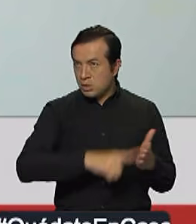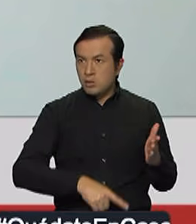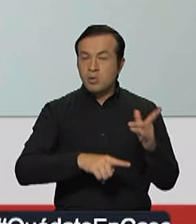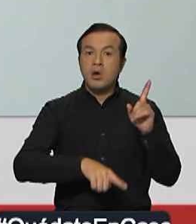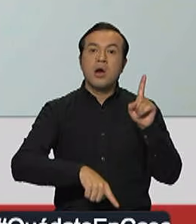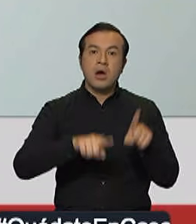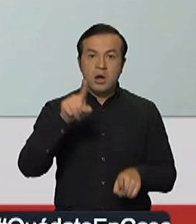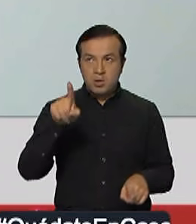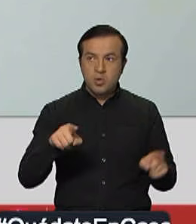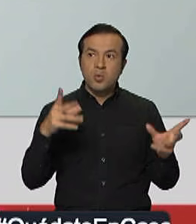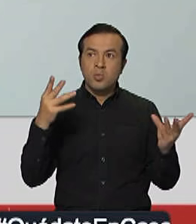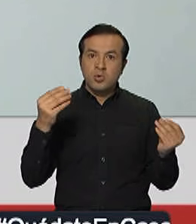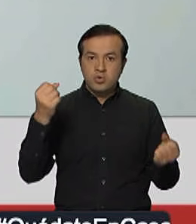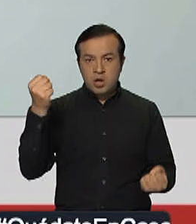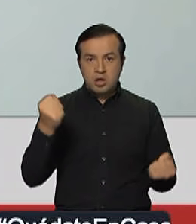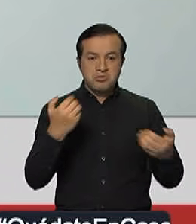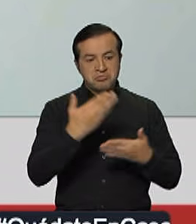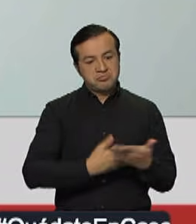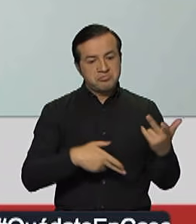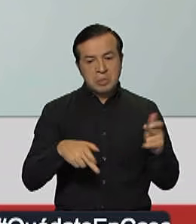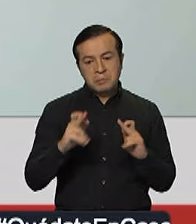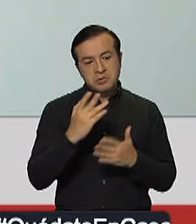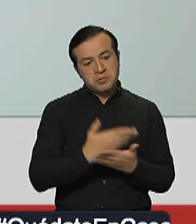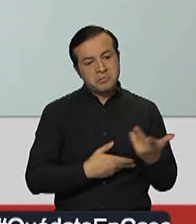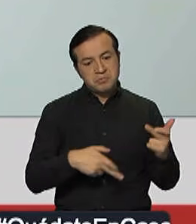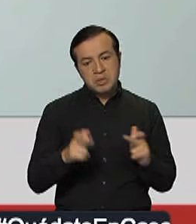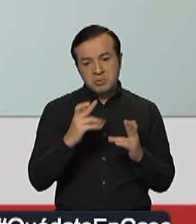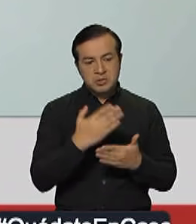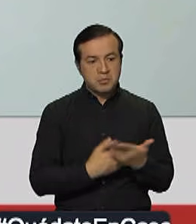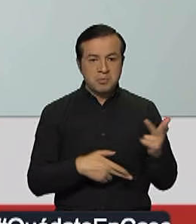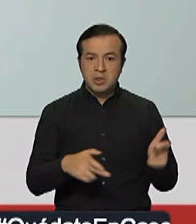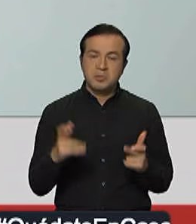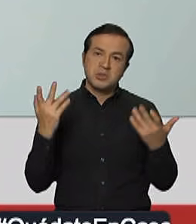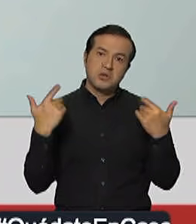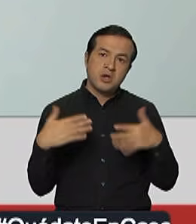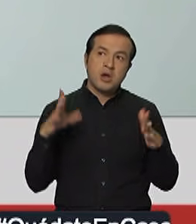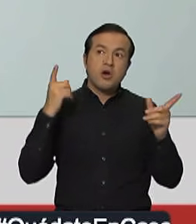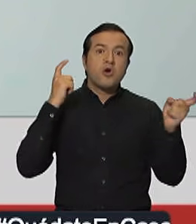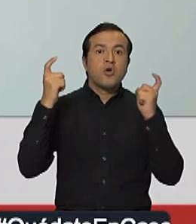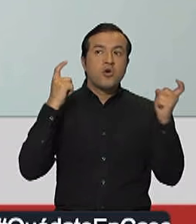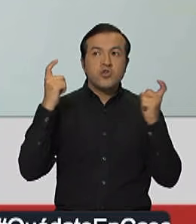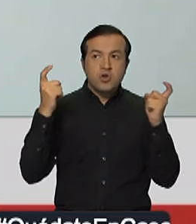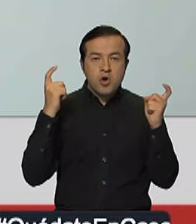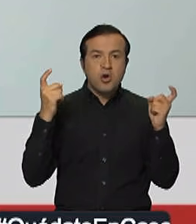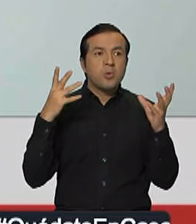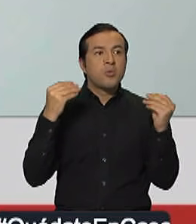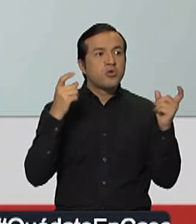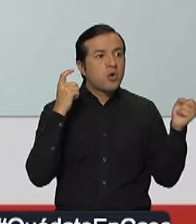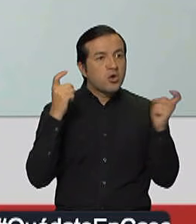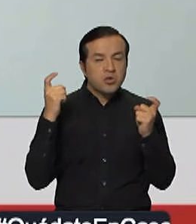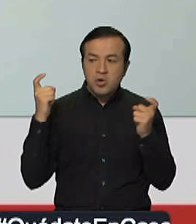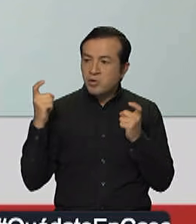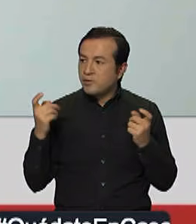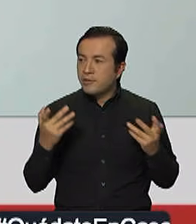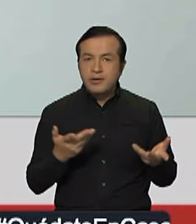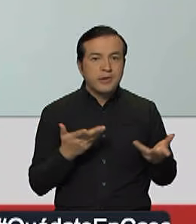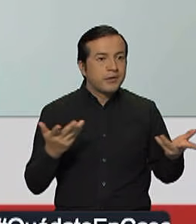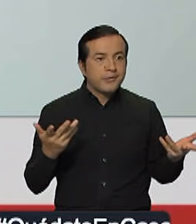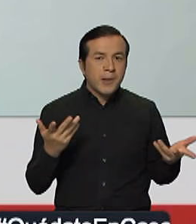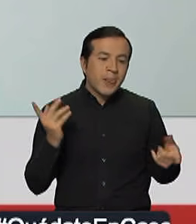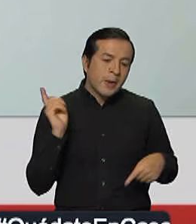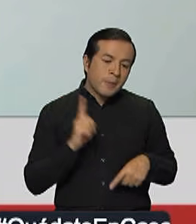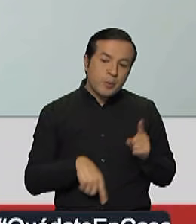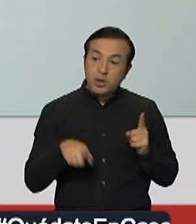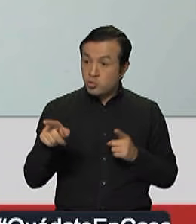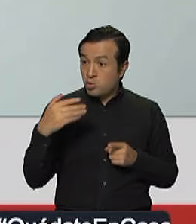hay una gran cantidad de vehículos que tienen salvoconducto. Entonces, en ese momento, así tengamos controles cada kilómetro, no se podrá hacer nada